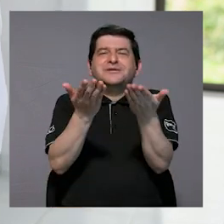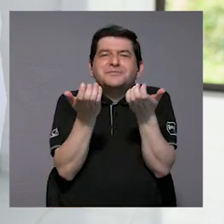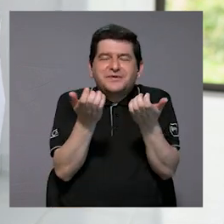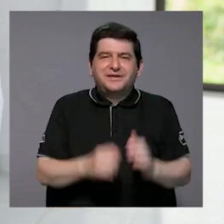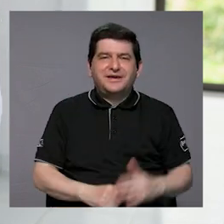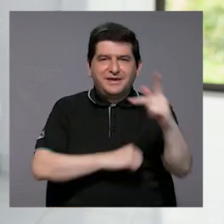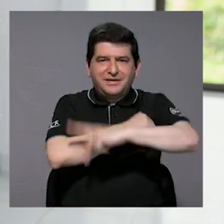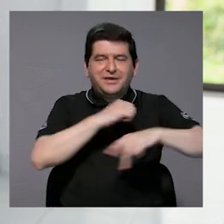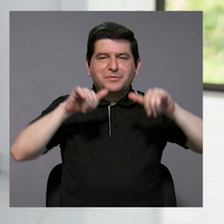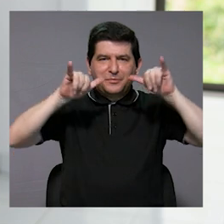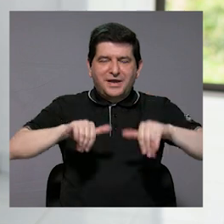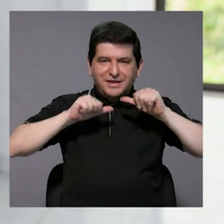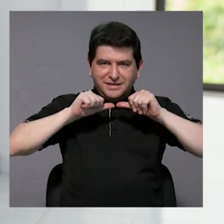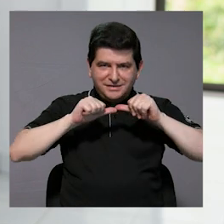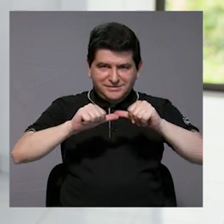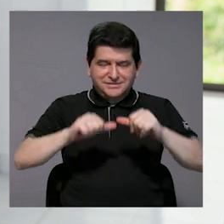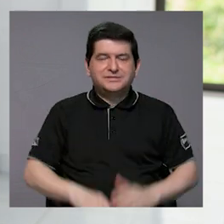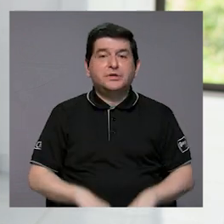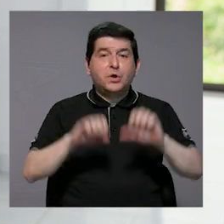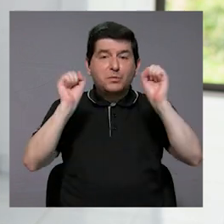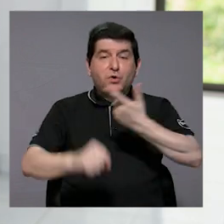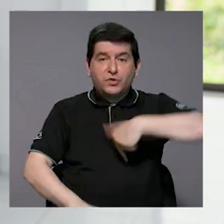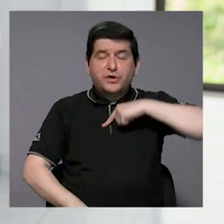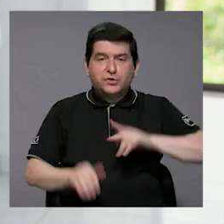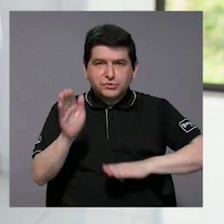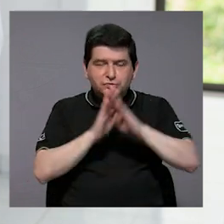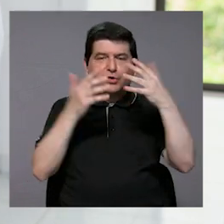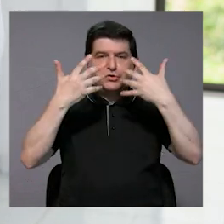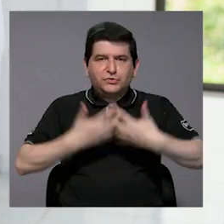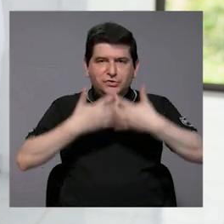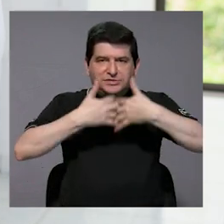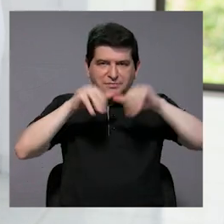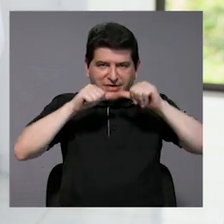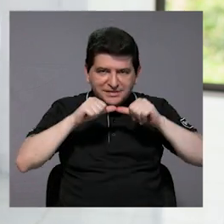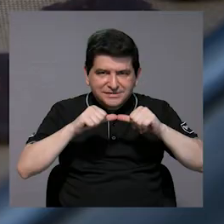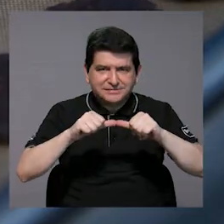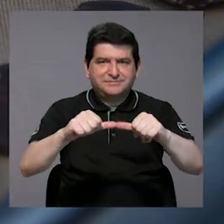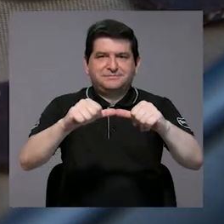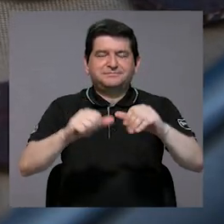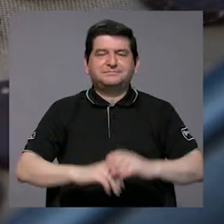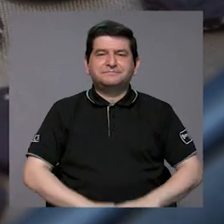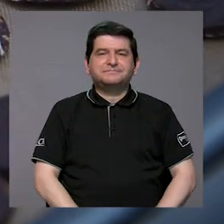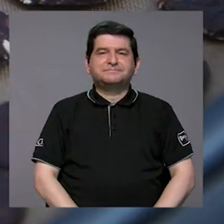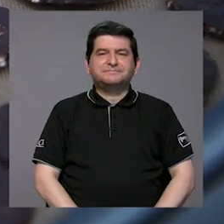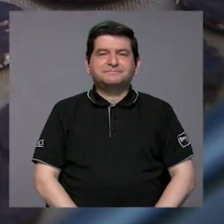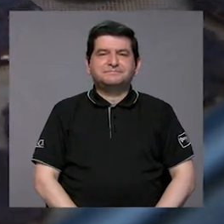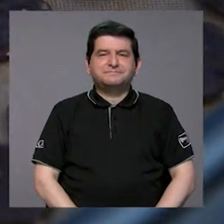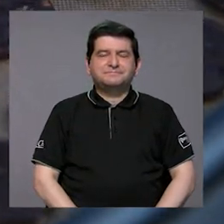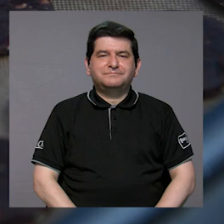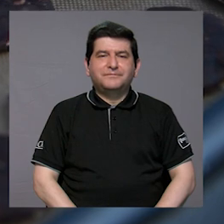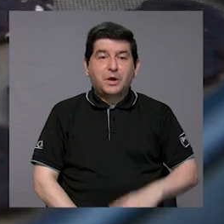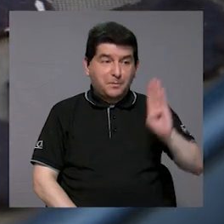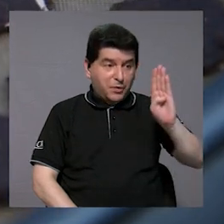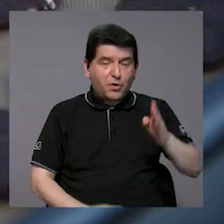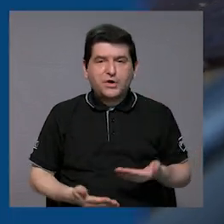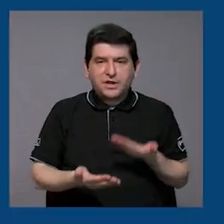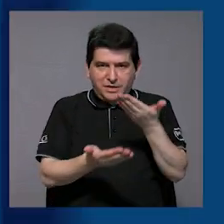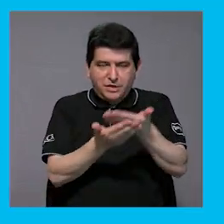algo siempre se ha querido llamar, que es un país sostenible, que verdaderamente podamos desarrollar una empresa sostenible y